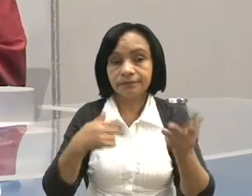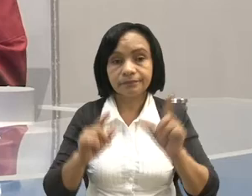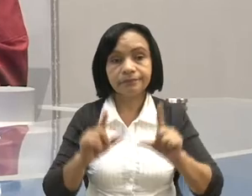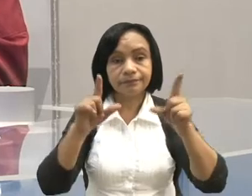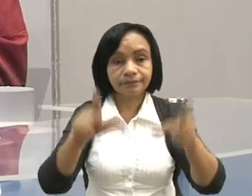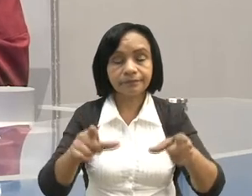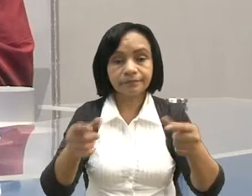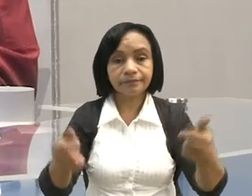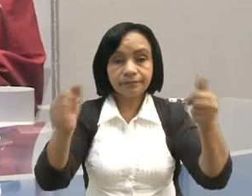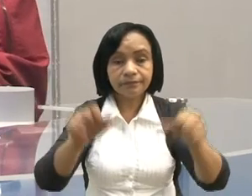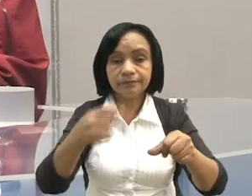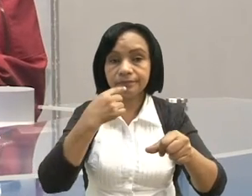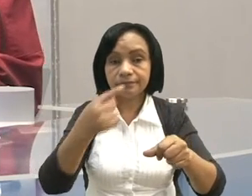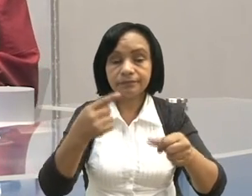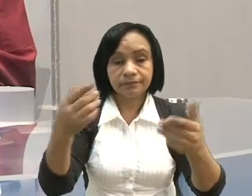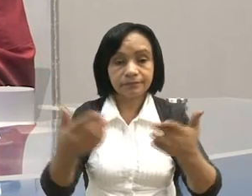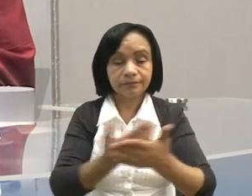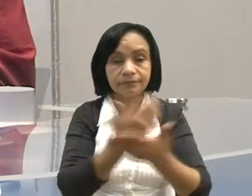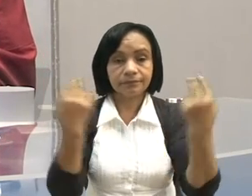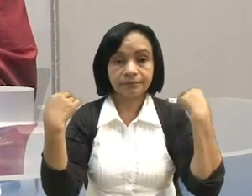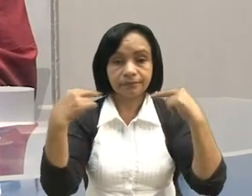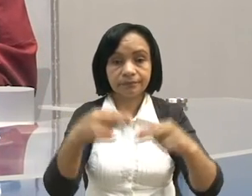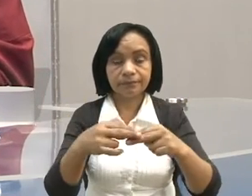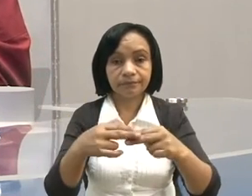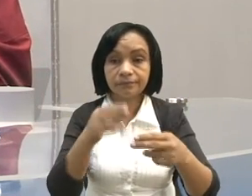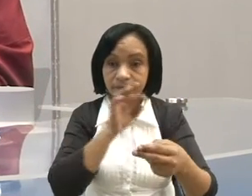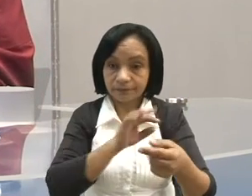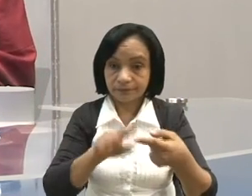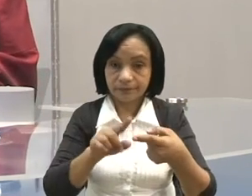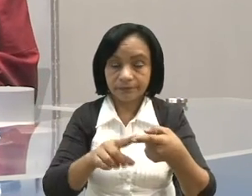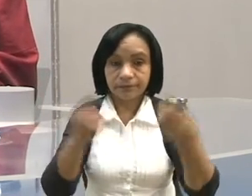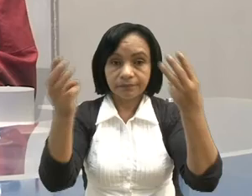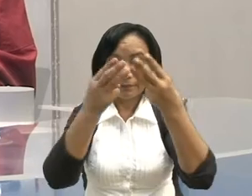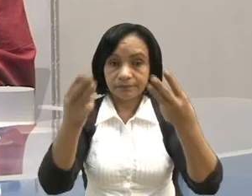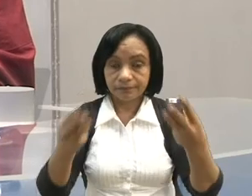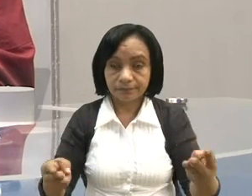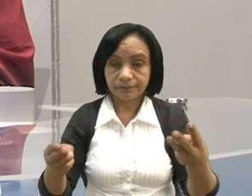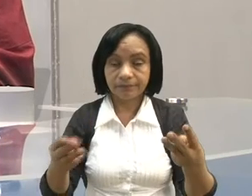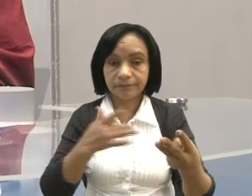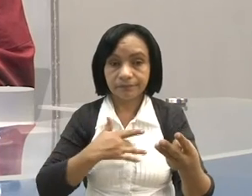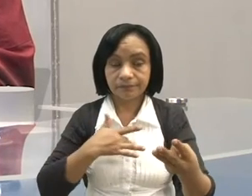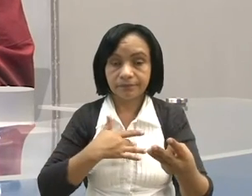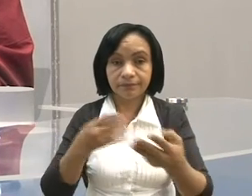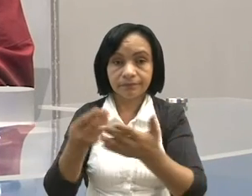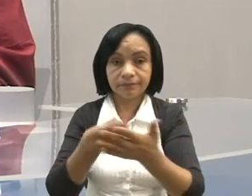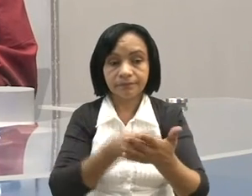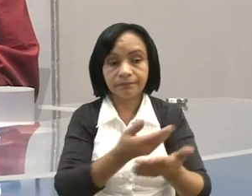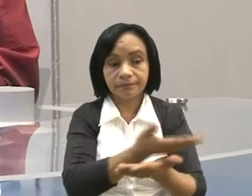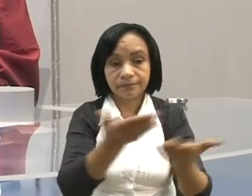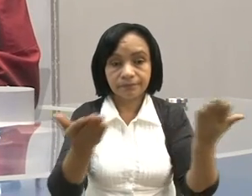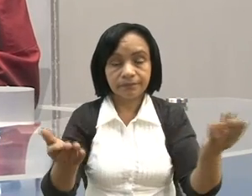me determina plazas nuevas que requiero contratar, materiales educativos que requiero distribuir,